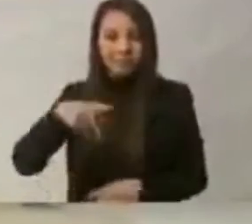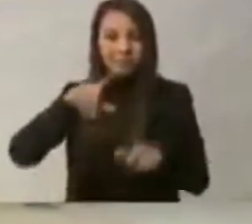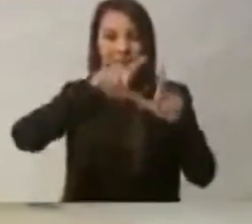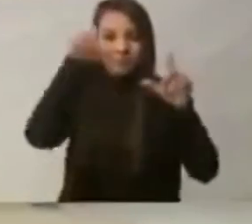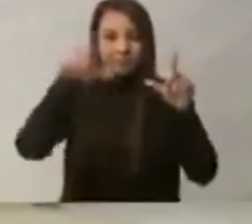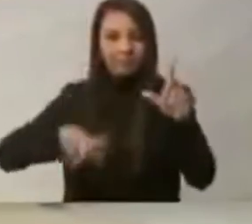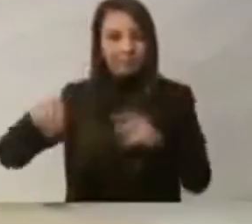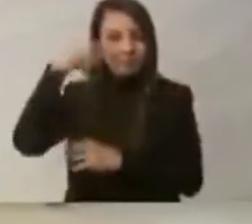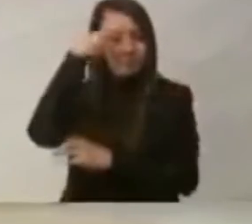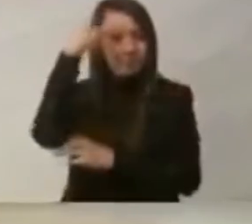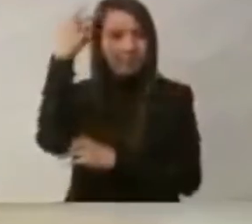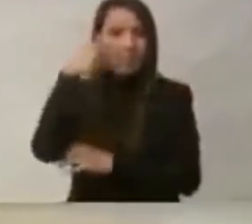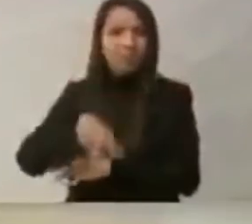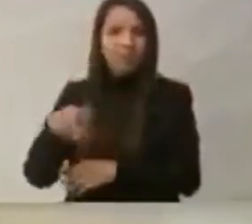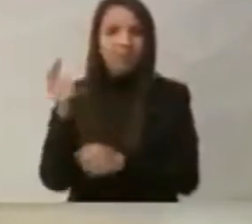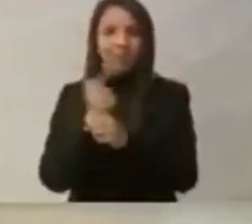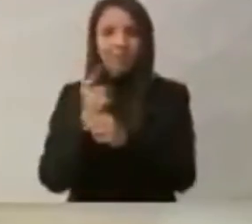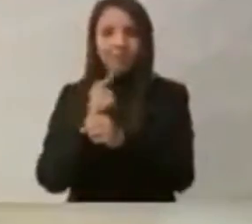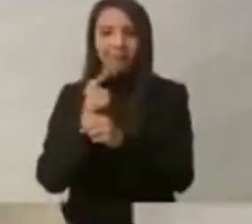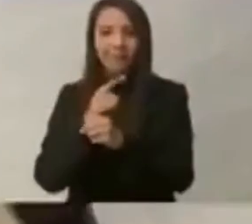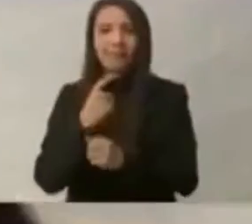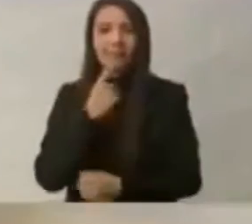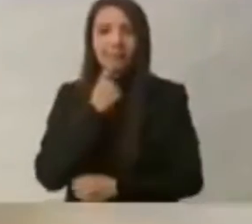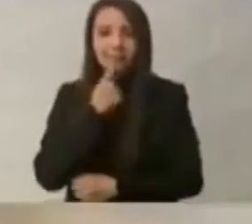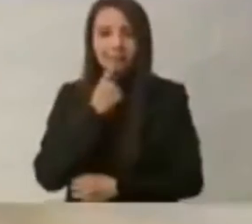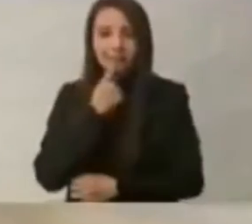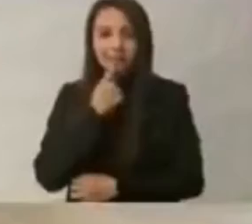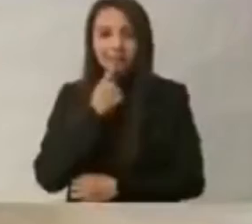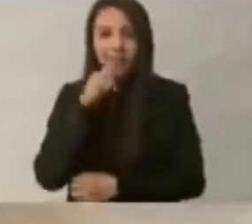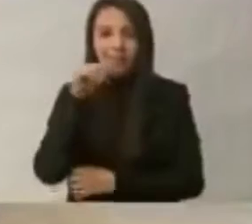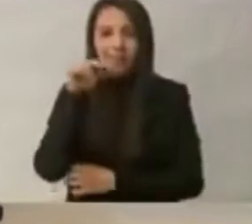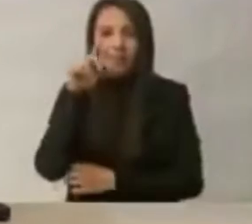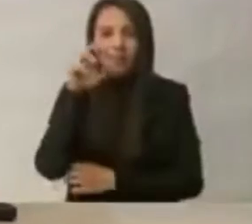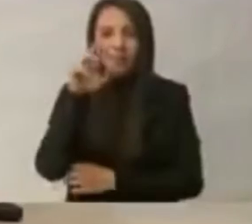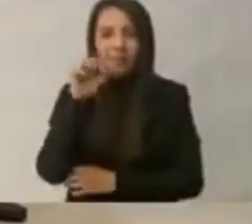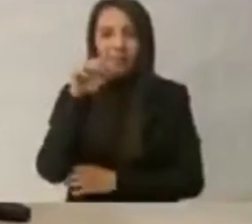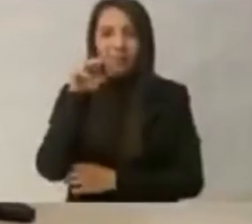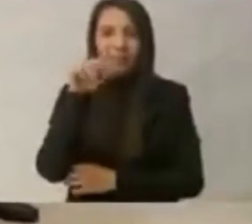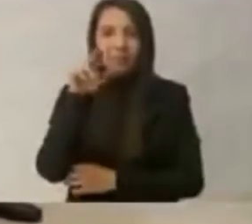Unidos Mexicanos, licenciado Andrés Manuel López Obrador.